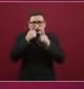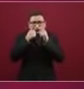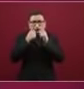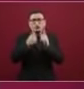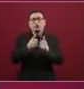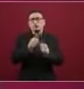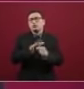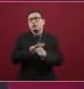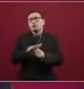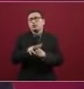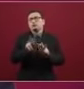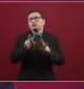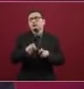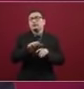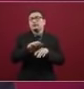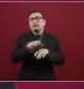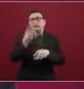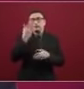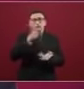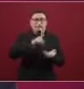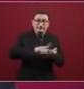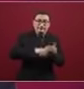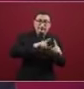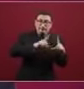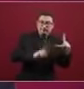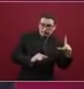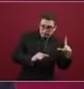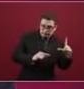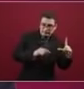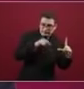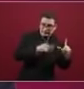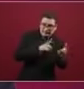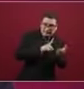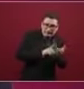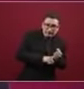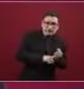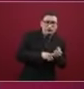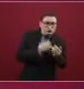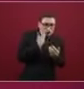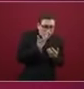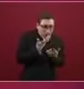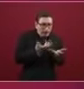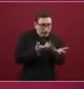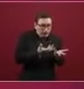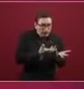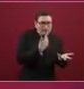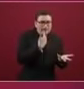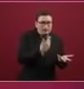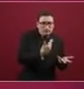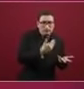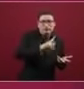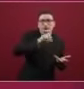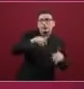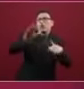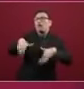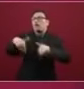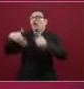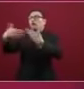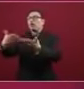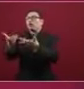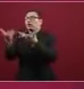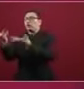los asuntos internos, no quiero ser candil de la calle y oscuridad de la casa, ¿saldría